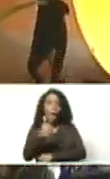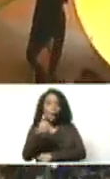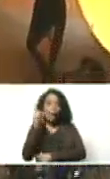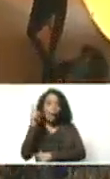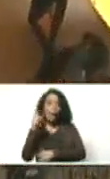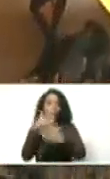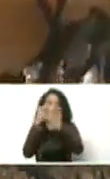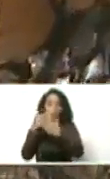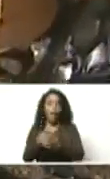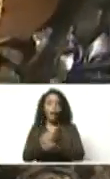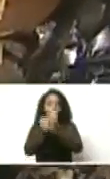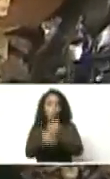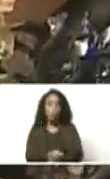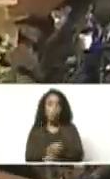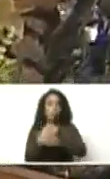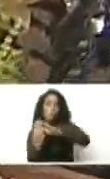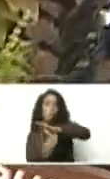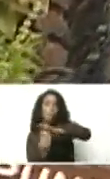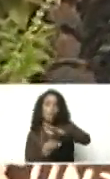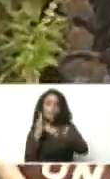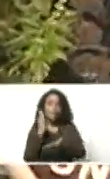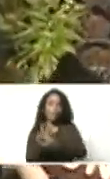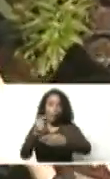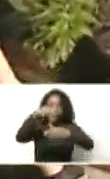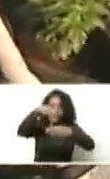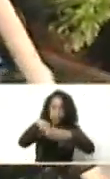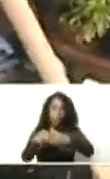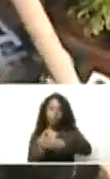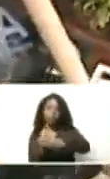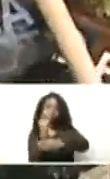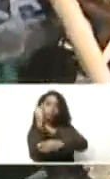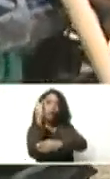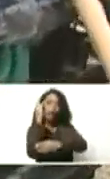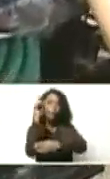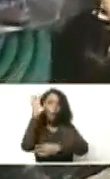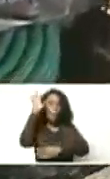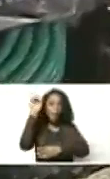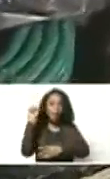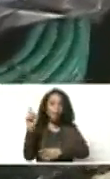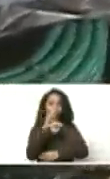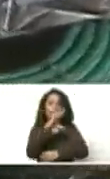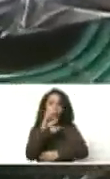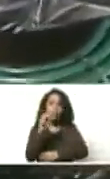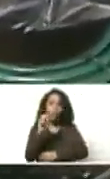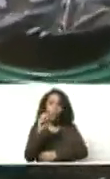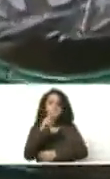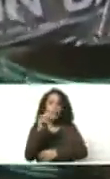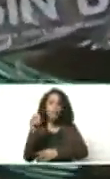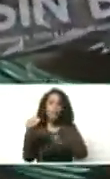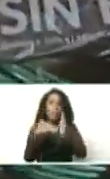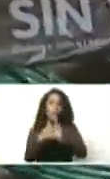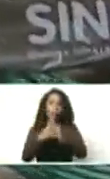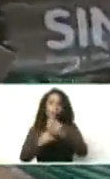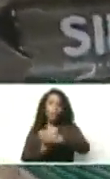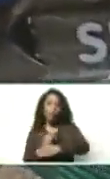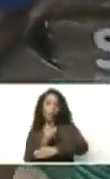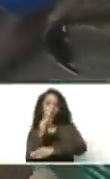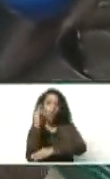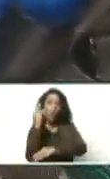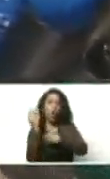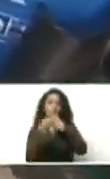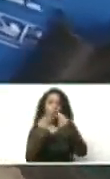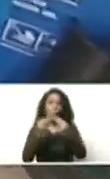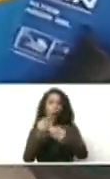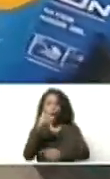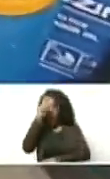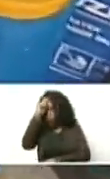de bachiller, siembre un árbol por la patria. Serían más de 320.000 árboles que sembraríamos como